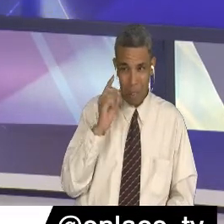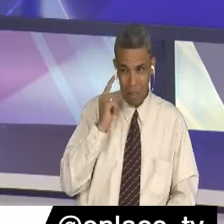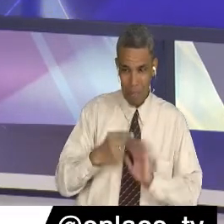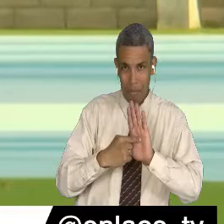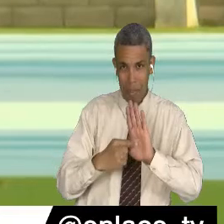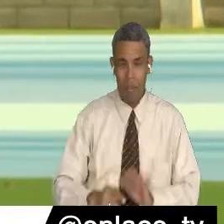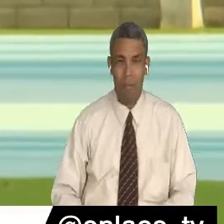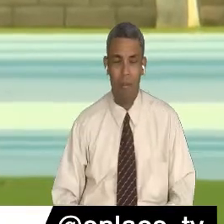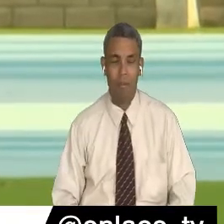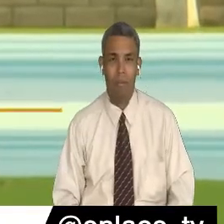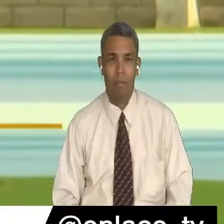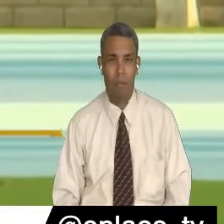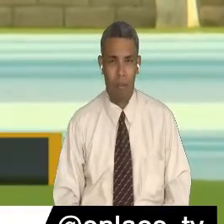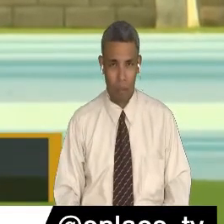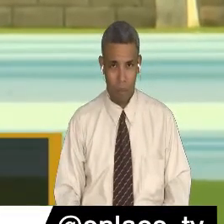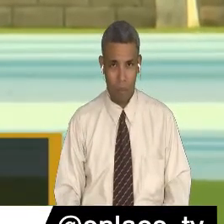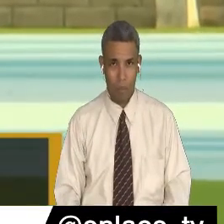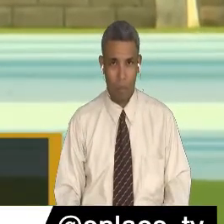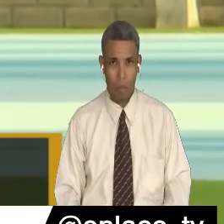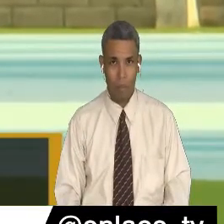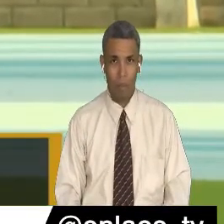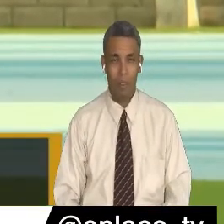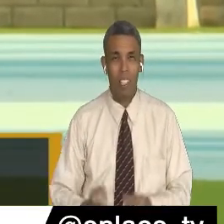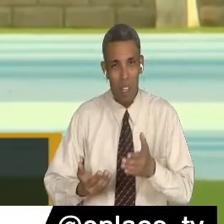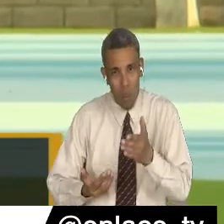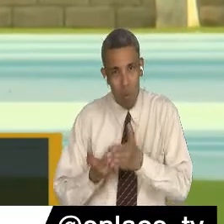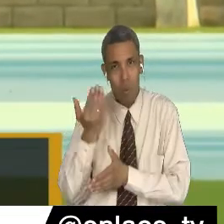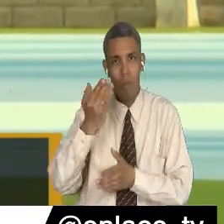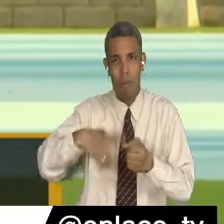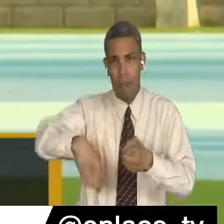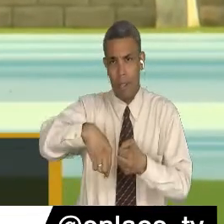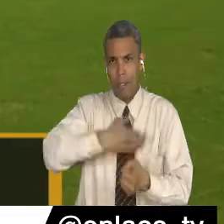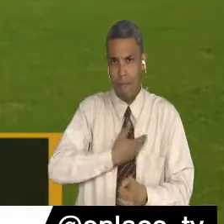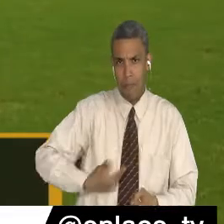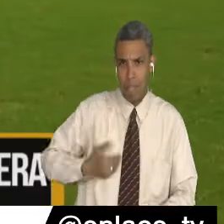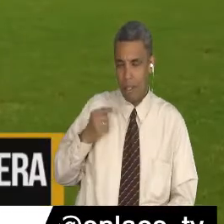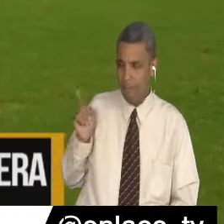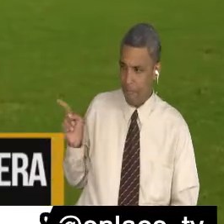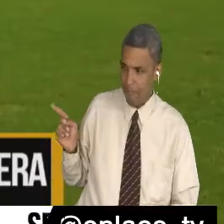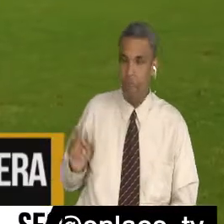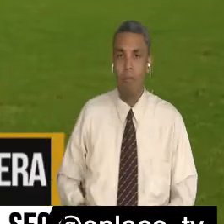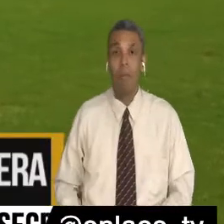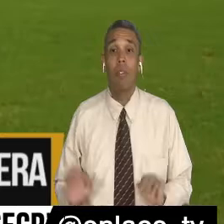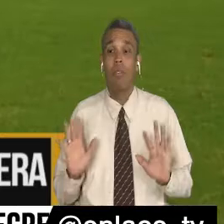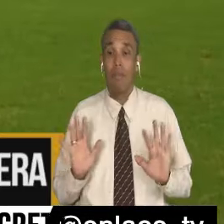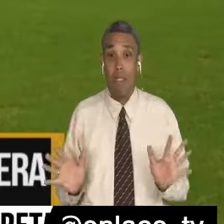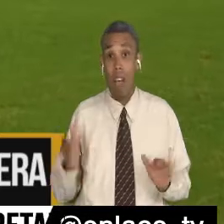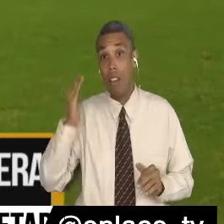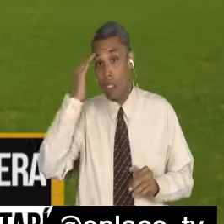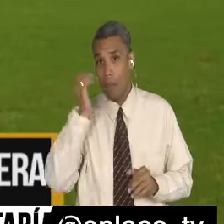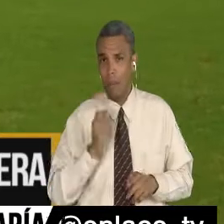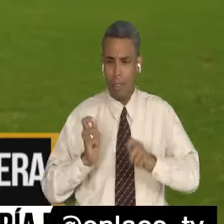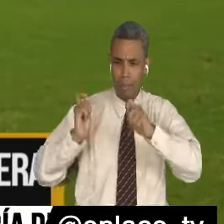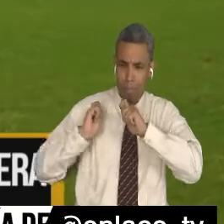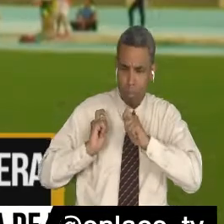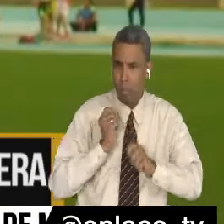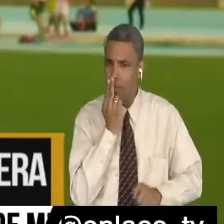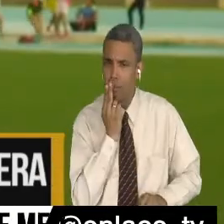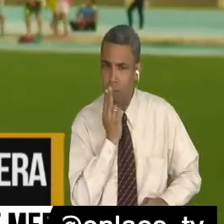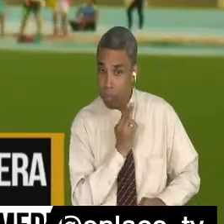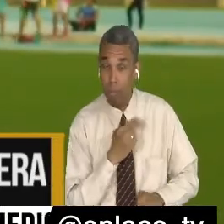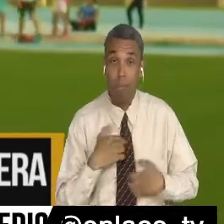amarilla. Carlos Ferreira es el nuevo presidente de la Alianza Petrolera. Ferreira desde ya sabe que tiene un gran reto con el equipo.